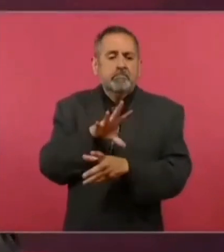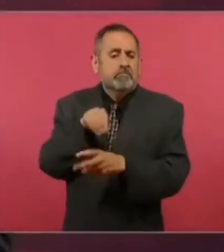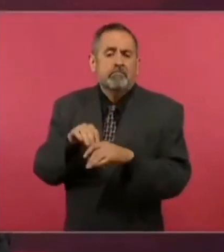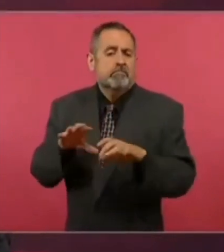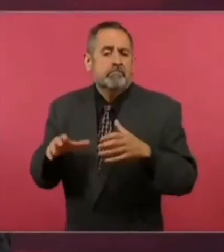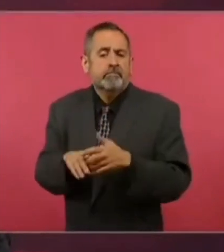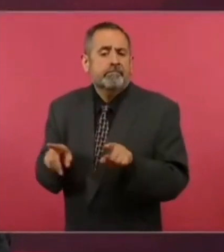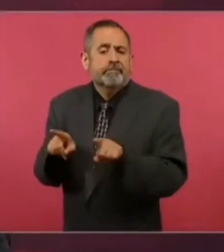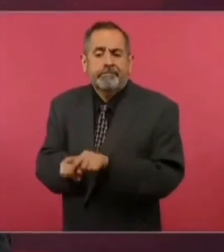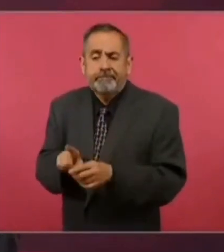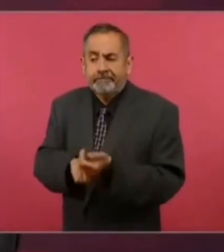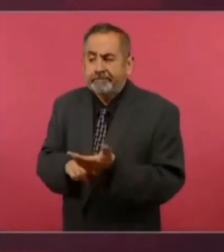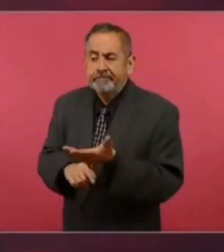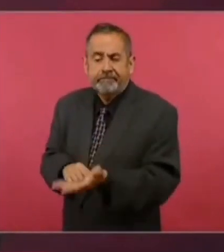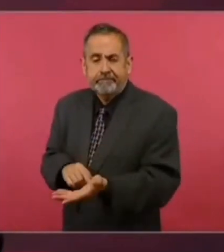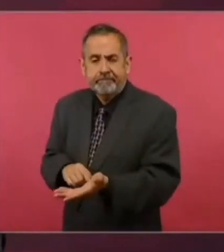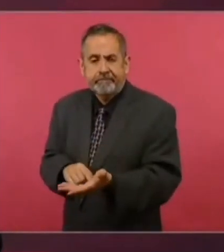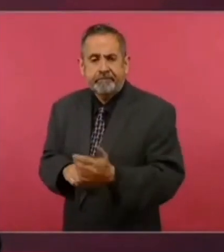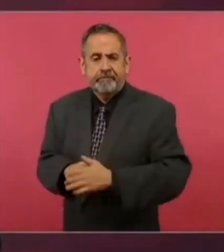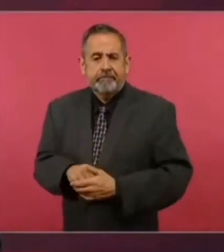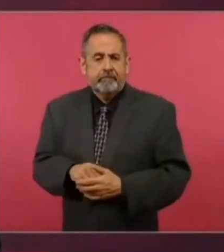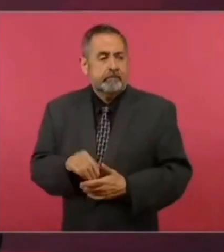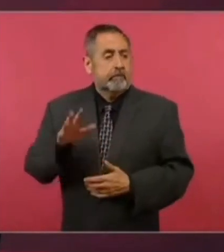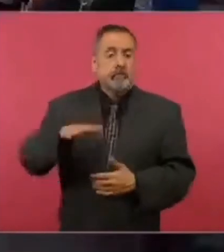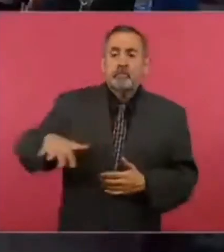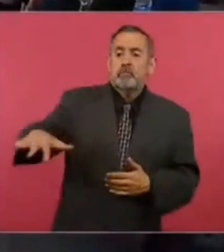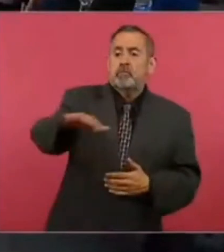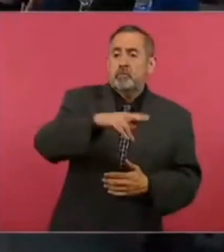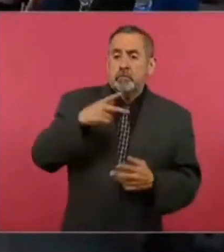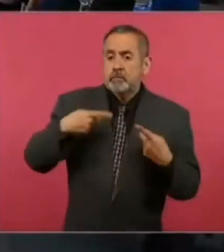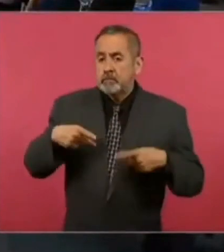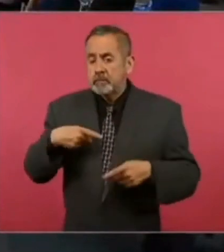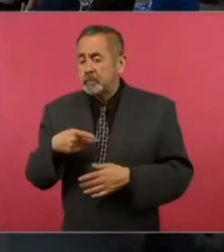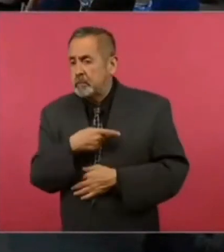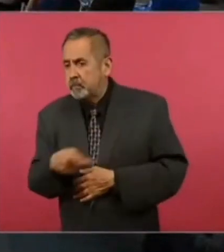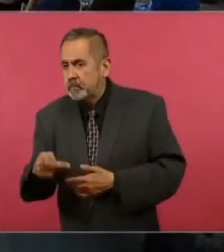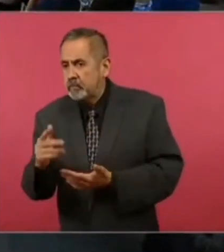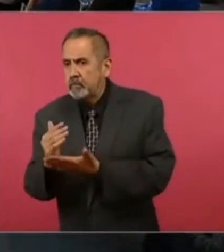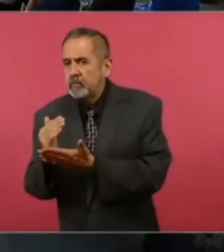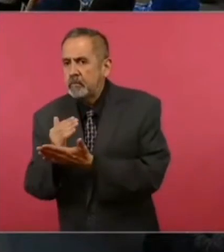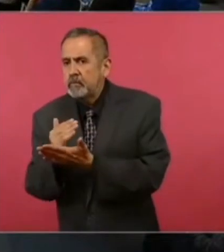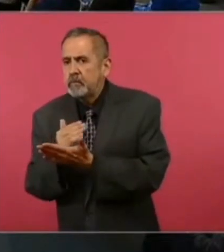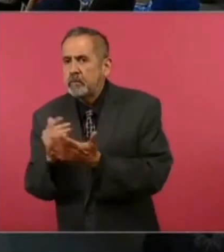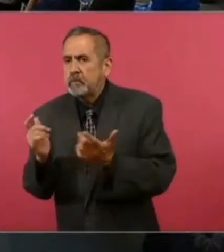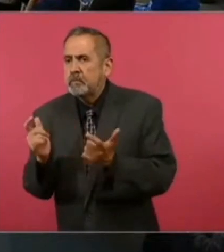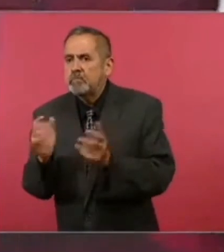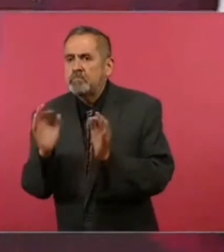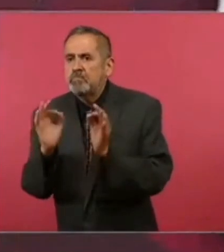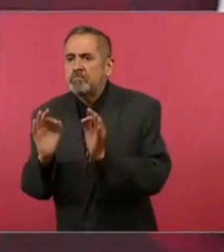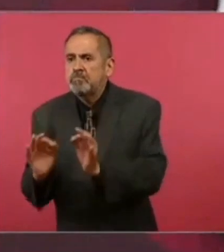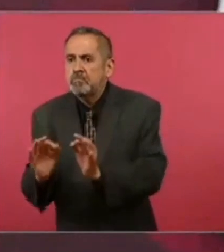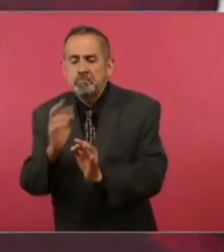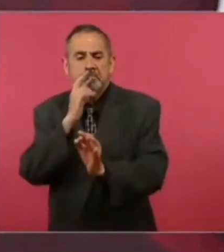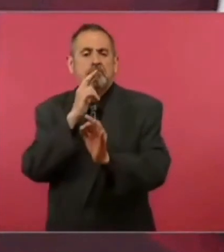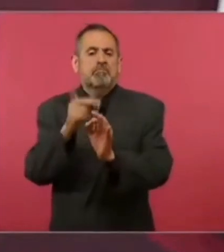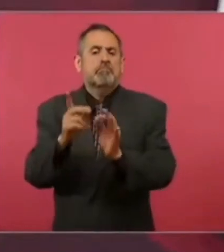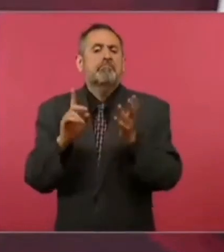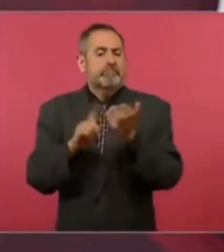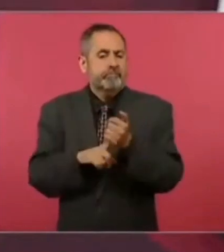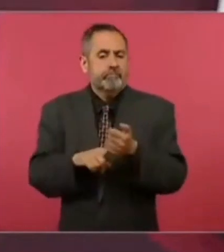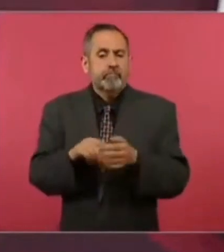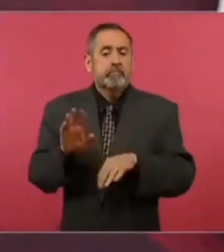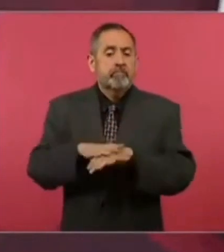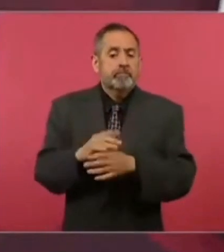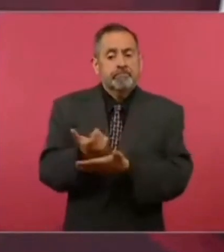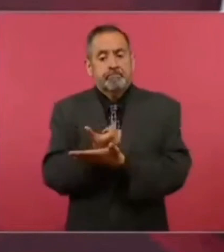mismo. ¿Por qué bajamos la pobreza? ¿Por qué se reduce la pobreza? Bueno, porque se aumentaron los